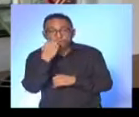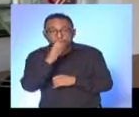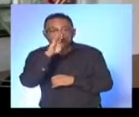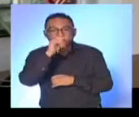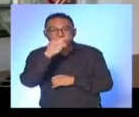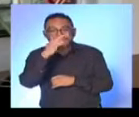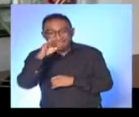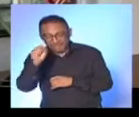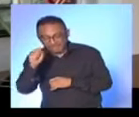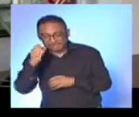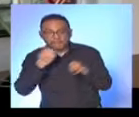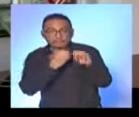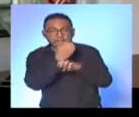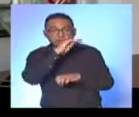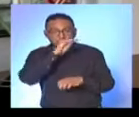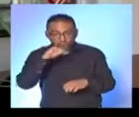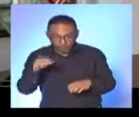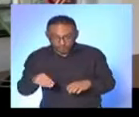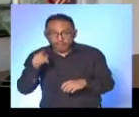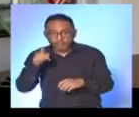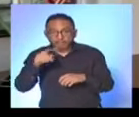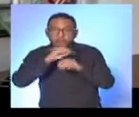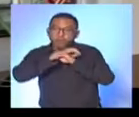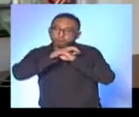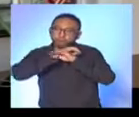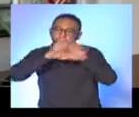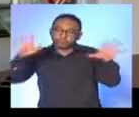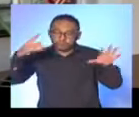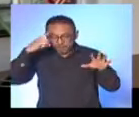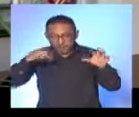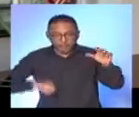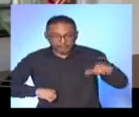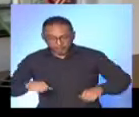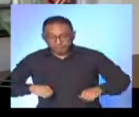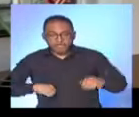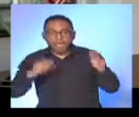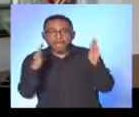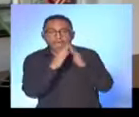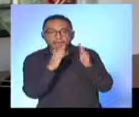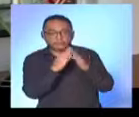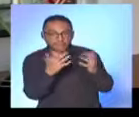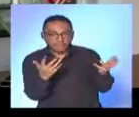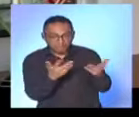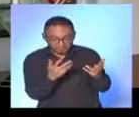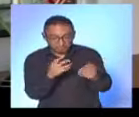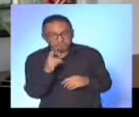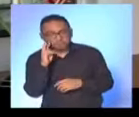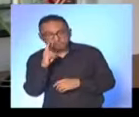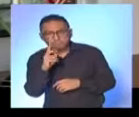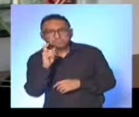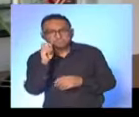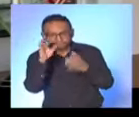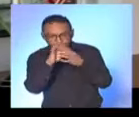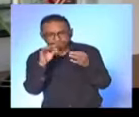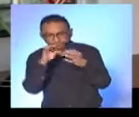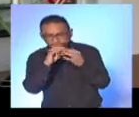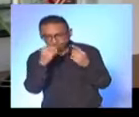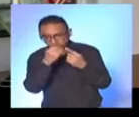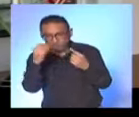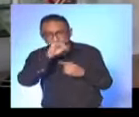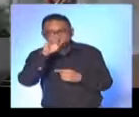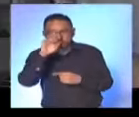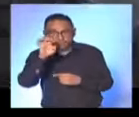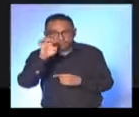de Michoacán lanza campaña para realizar actividades en casa. ¿Qué le parece si escuchamos todos los detalles con Jorge